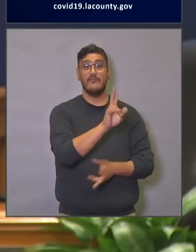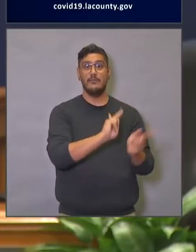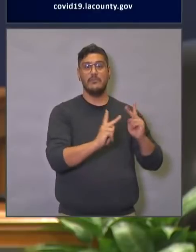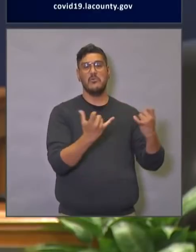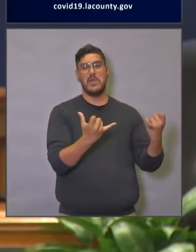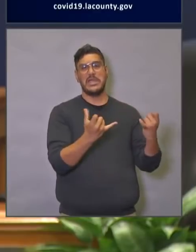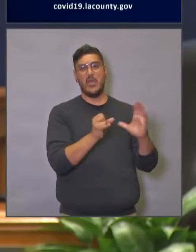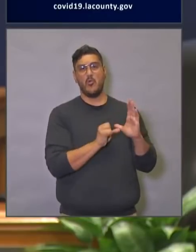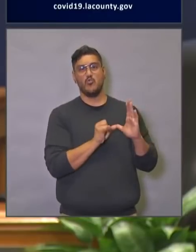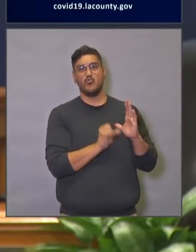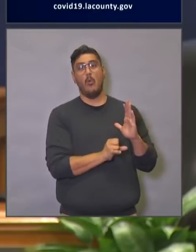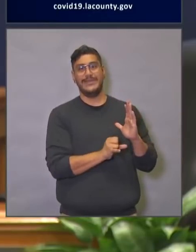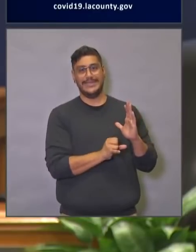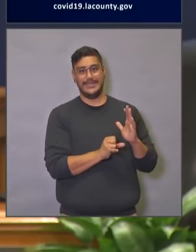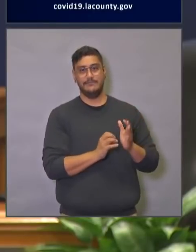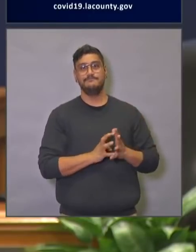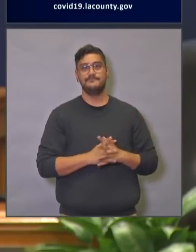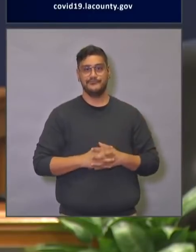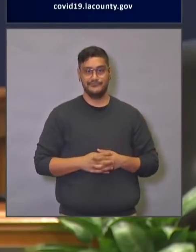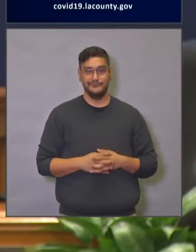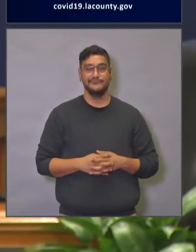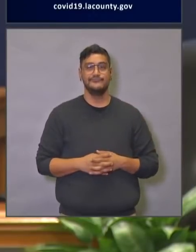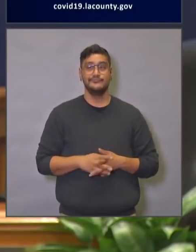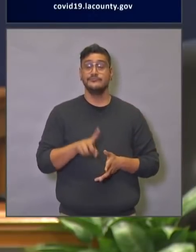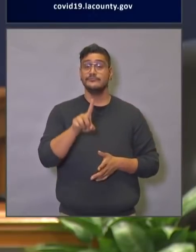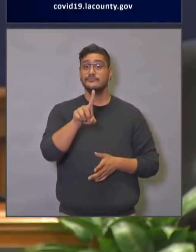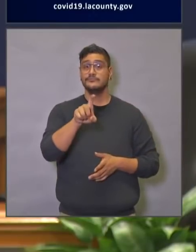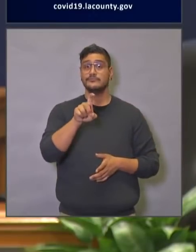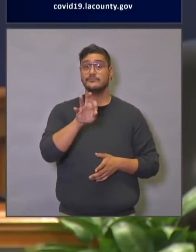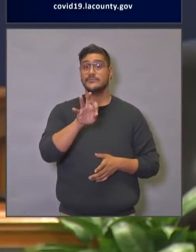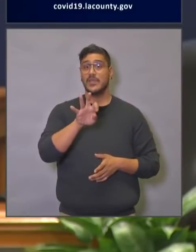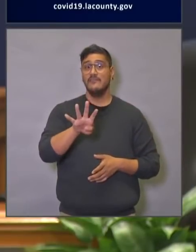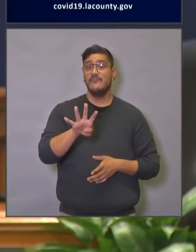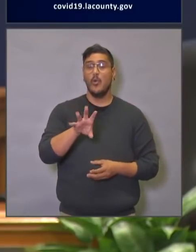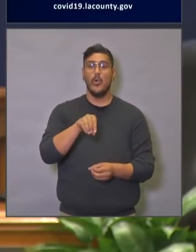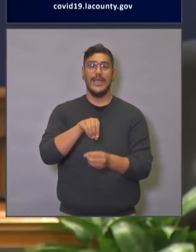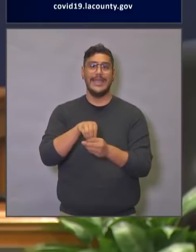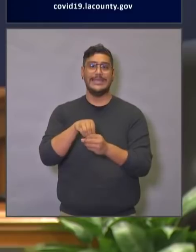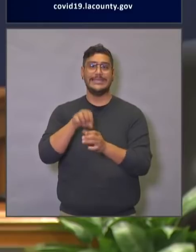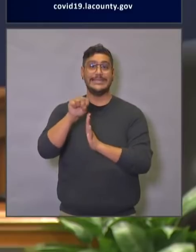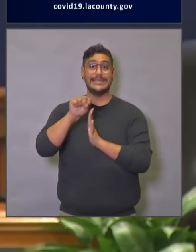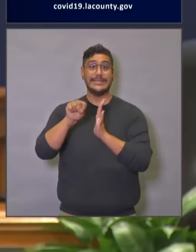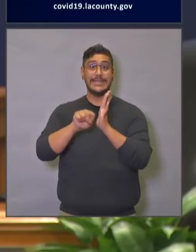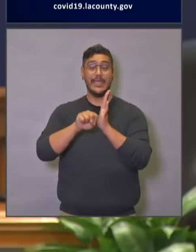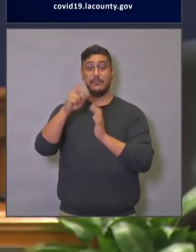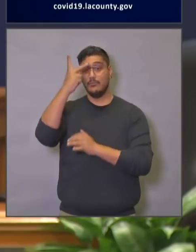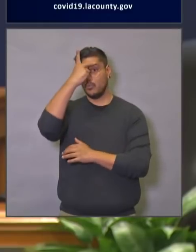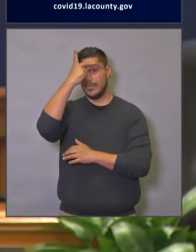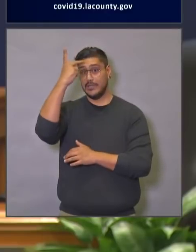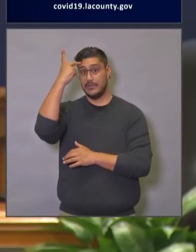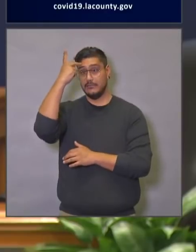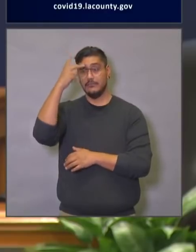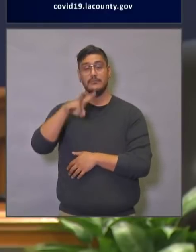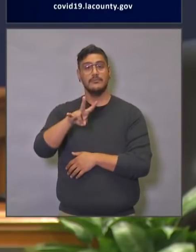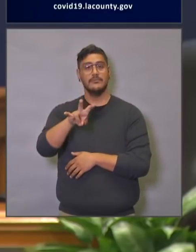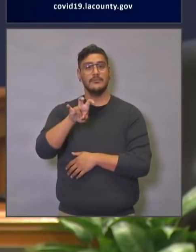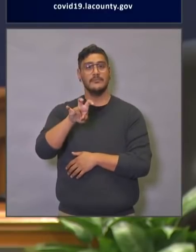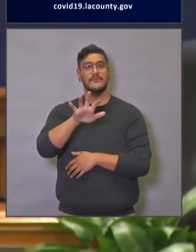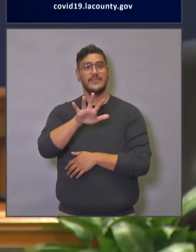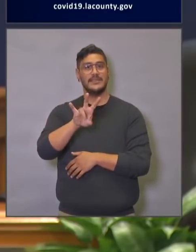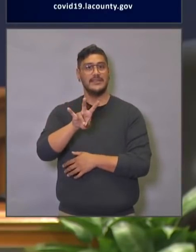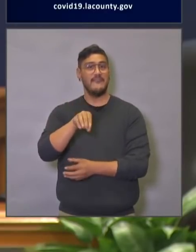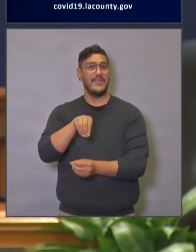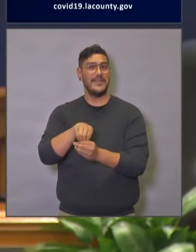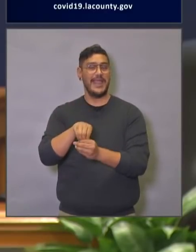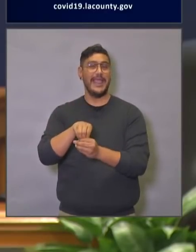en cuarentena. Hay 194 casos en la prisión estatal y 757 casos